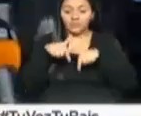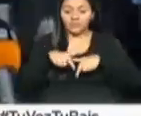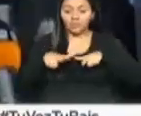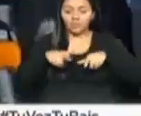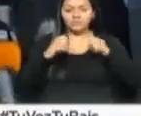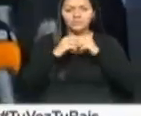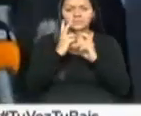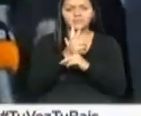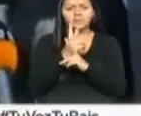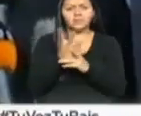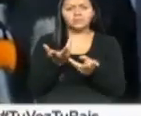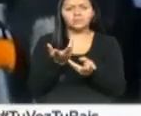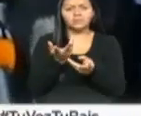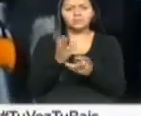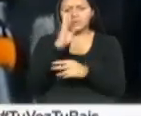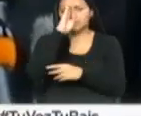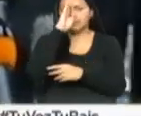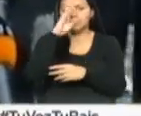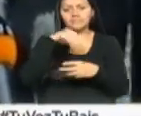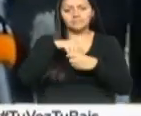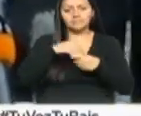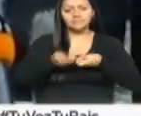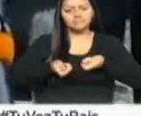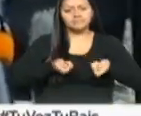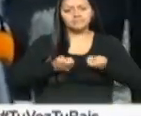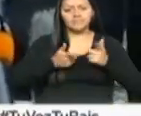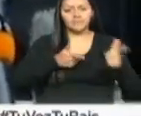para liberar la ciudad iraquí de los yihadistas.